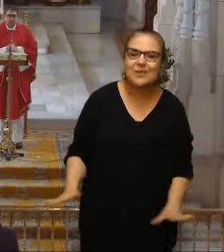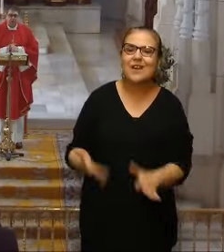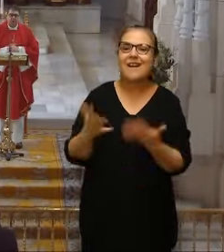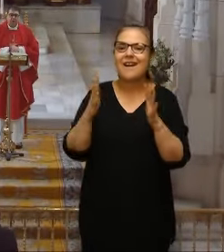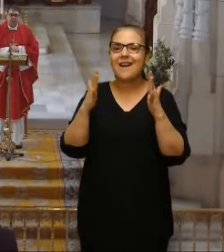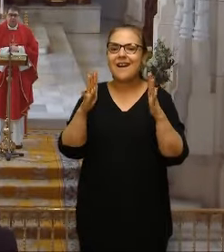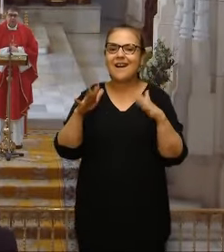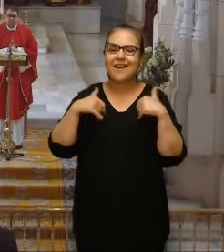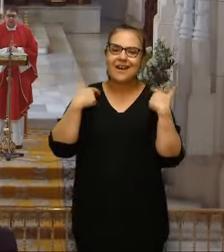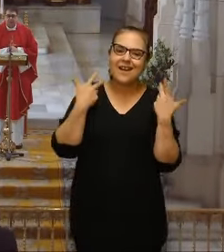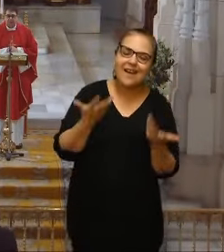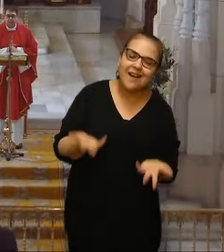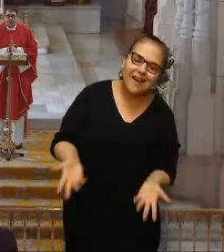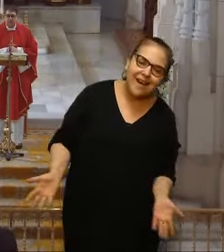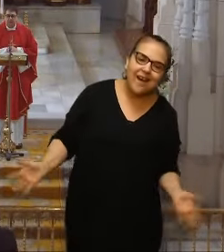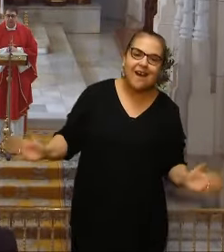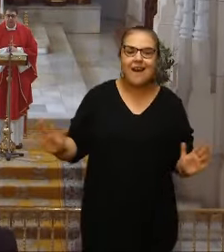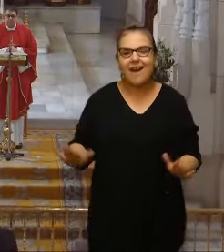Aleluya,